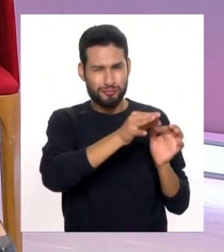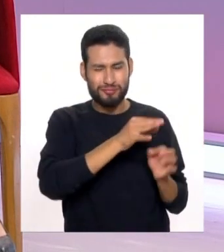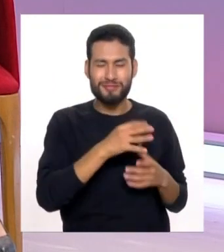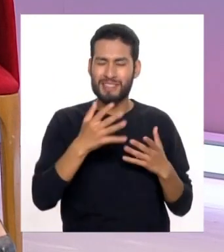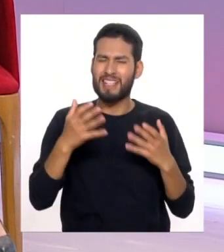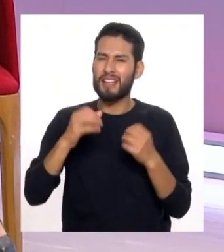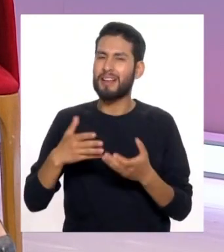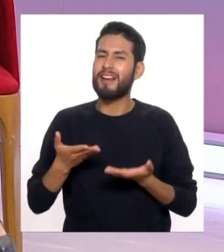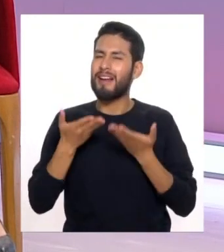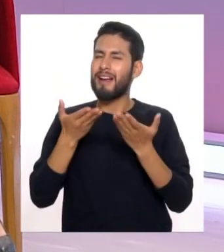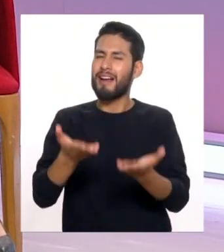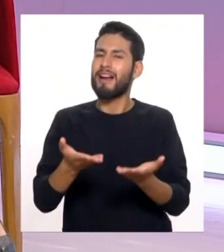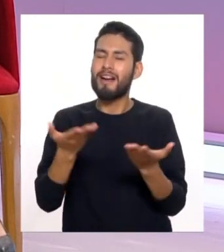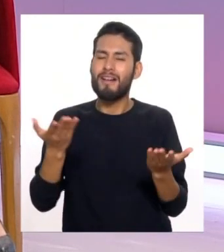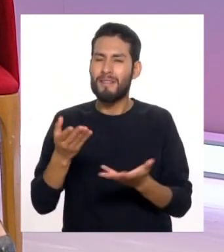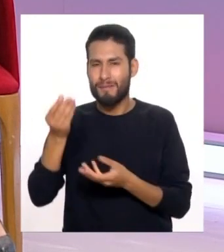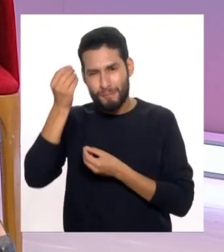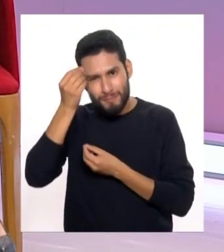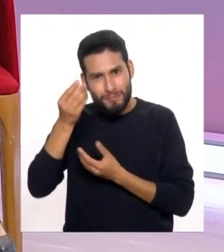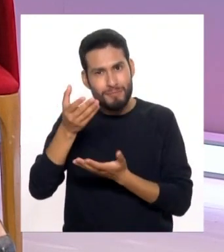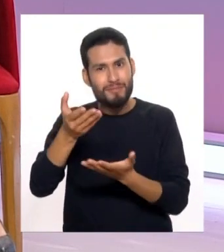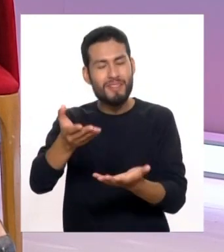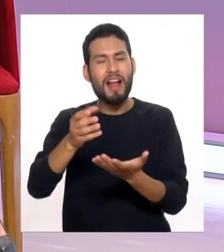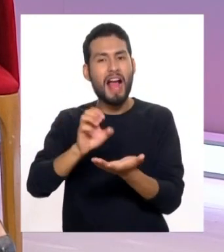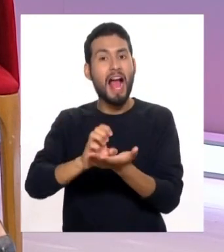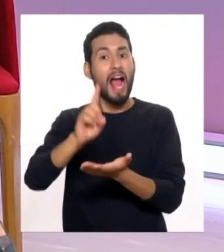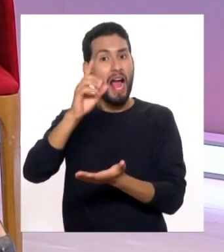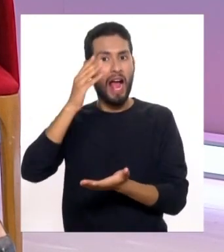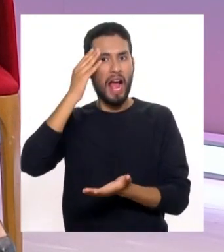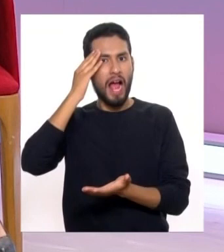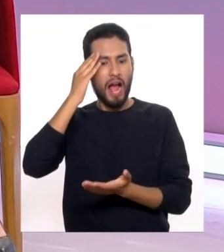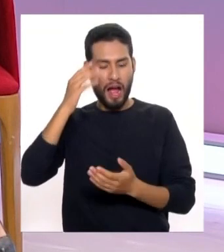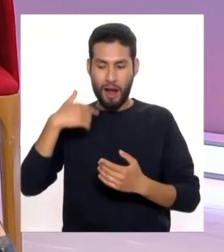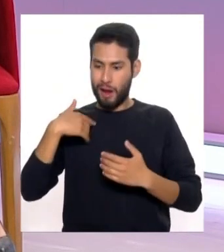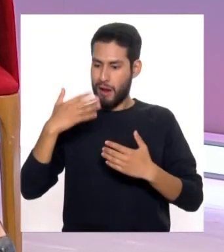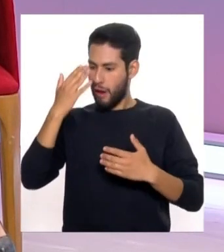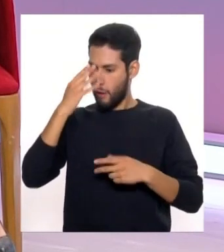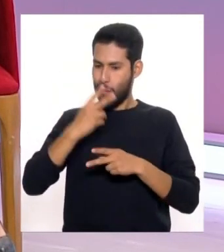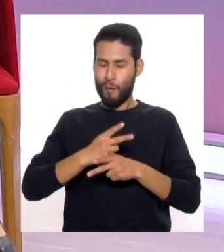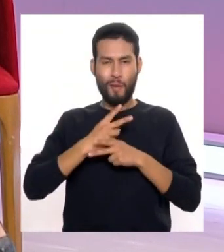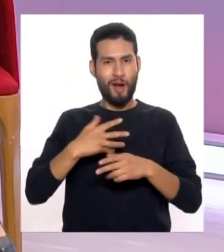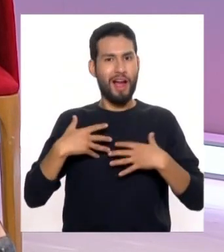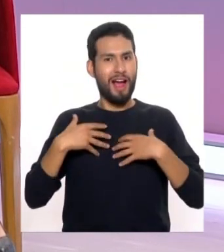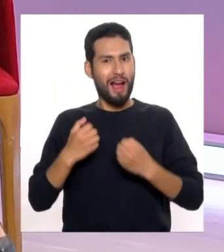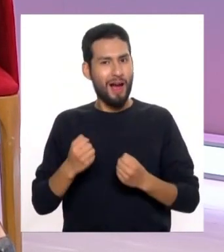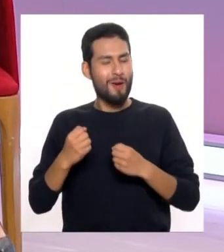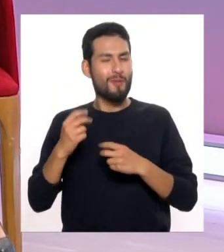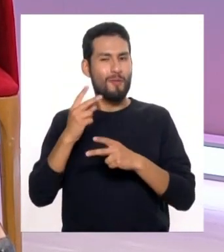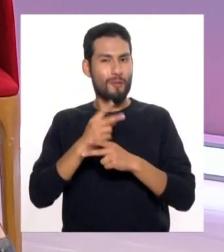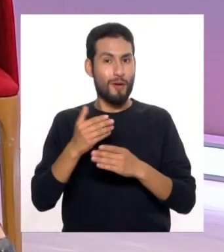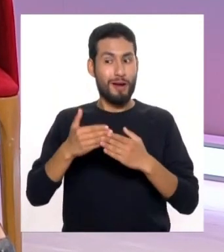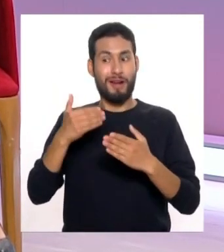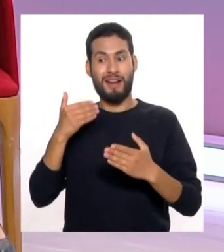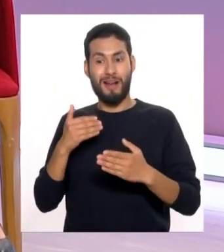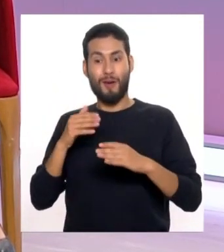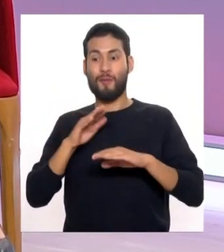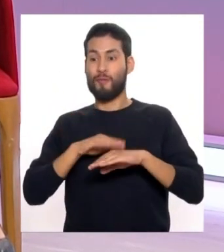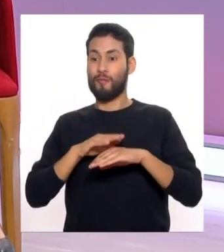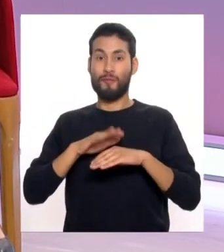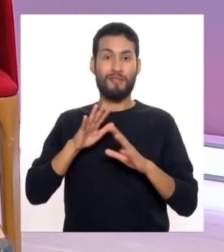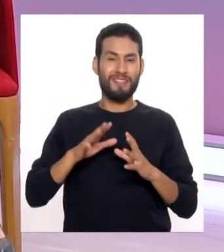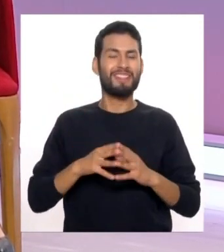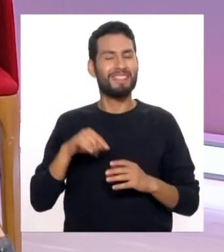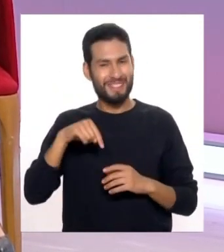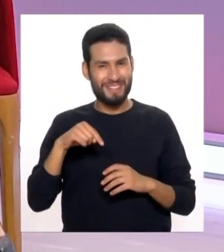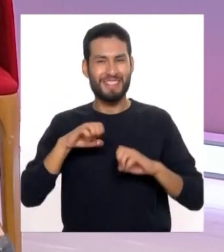es transmitirle ese mensaje de educación, de orientación, de cuidado, de prevención. Y eso hacemos aquí con mucho cariño